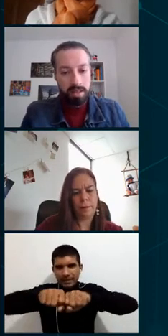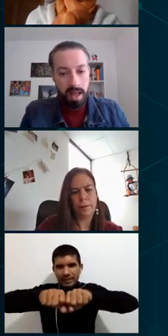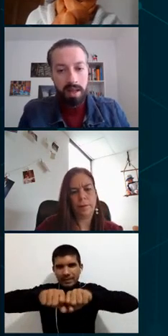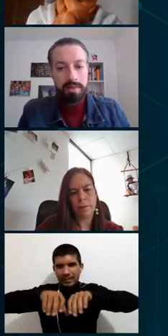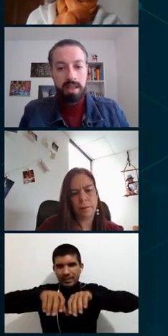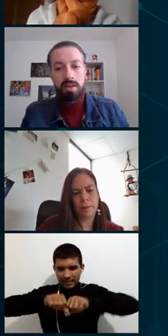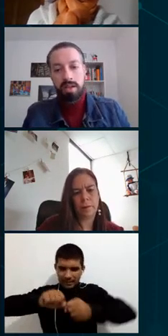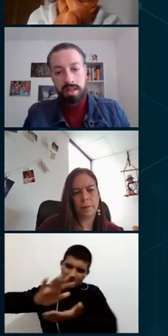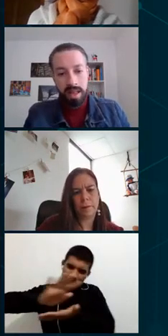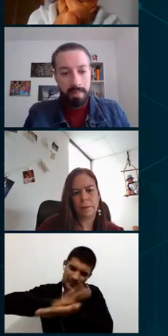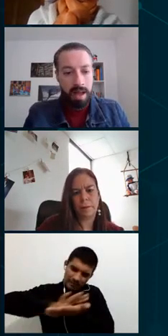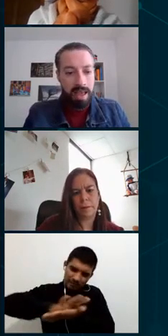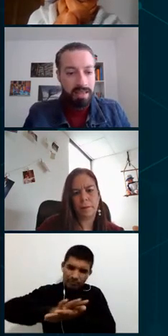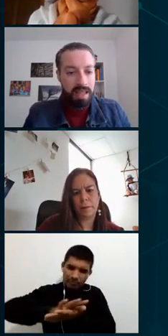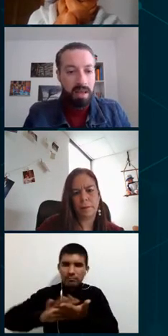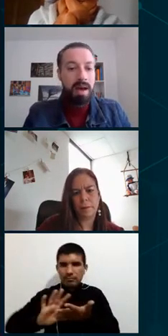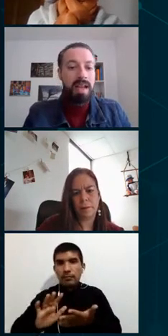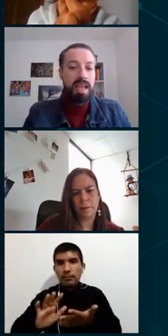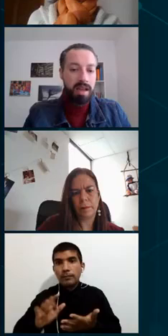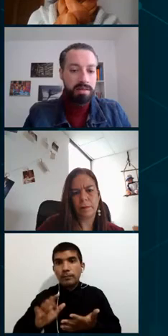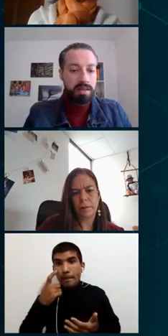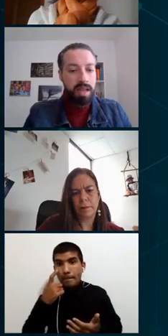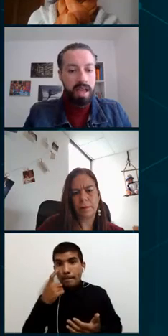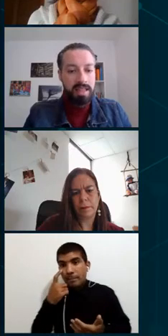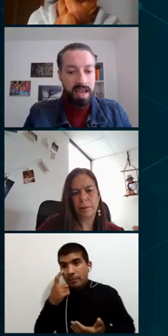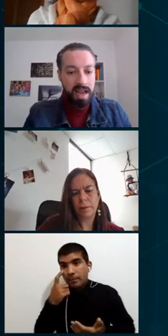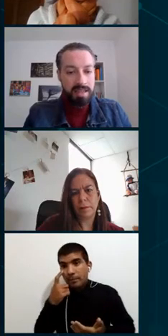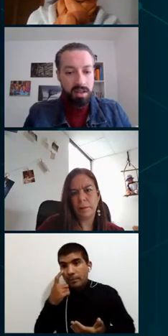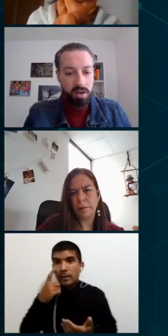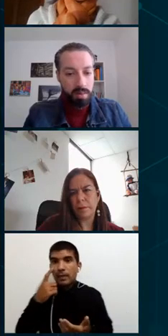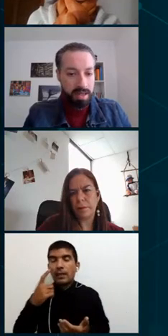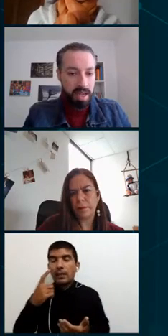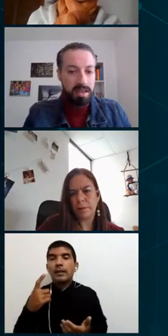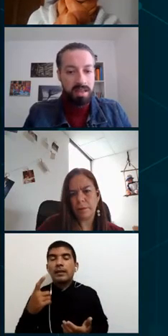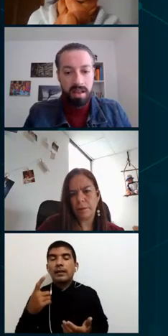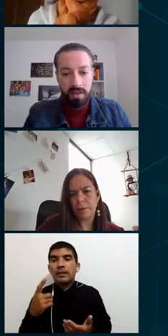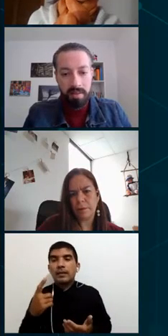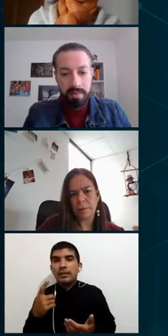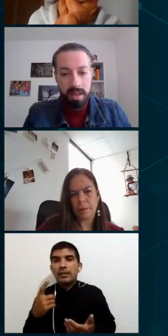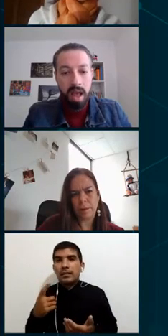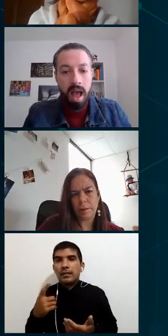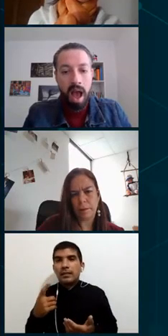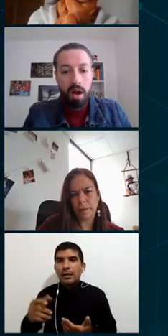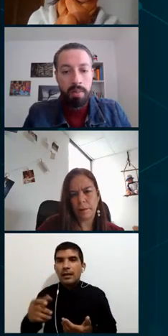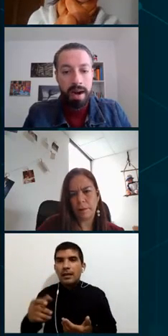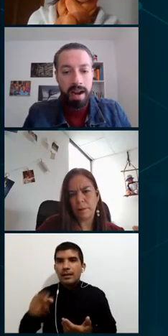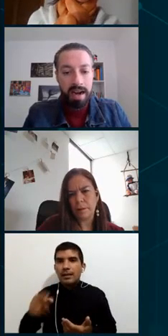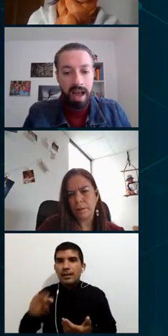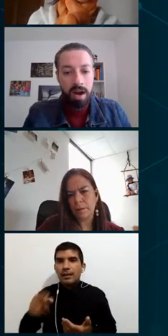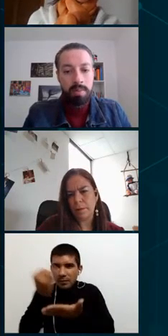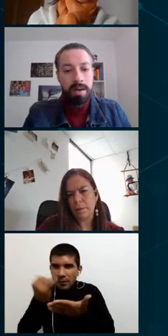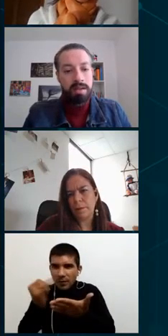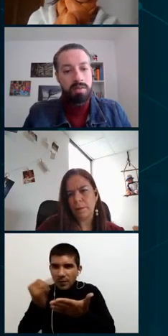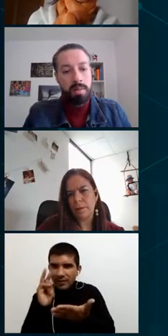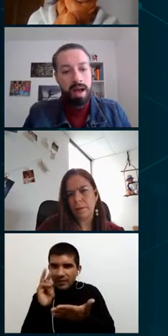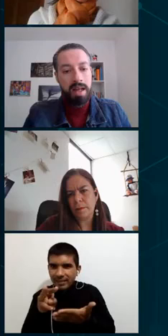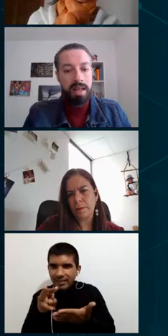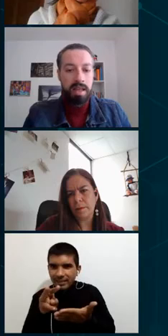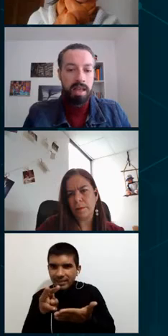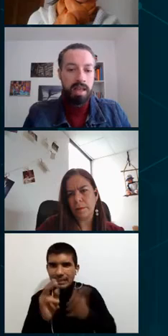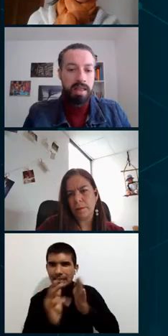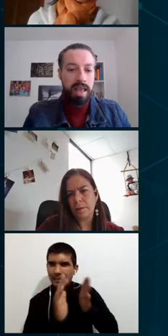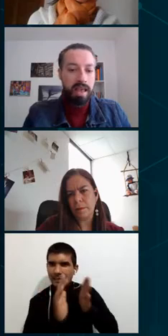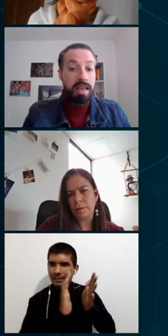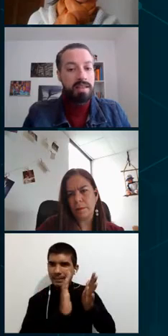traemos dentro de esta etapa es que María llega al Centro Comercial Santa Fe a comprar el regalo para su